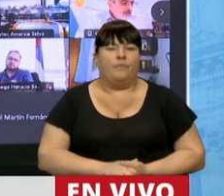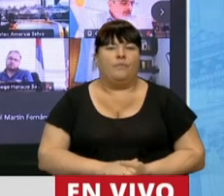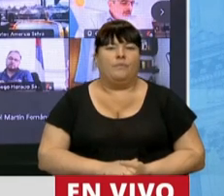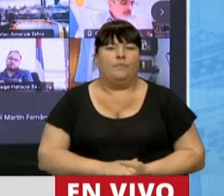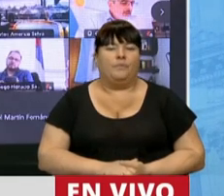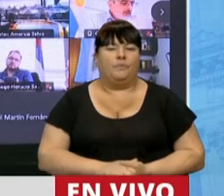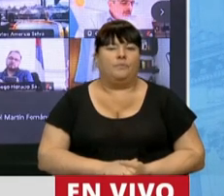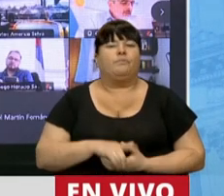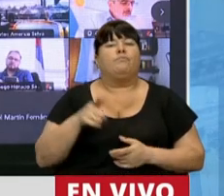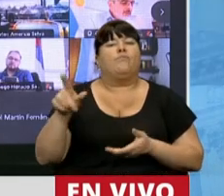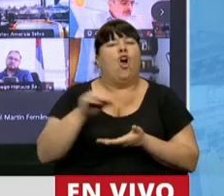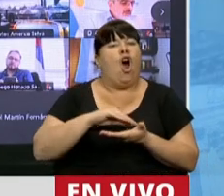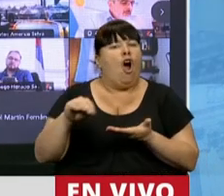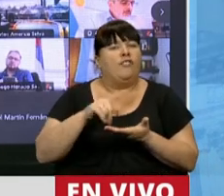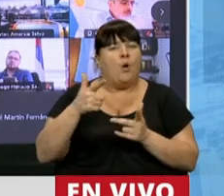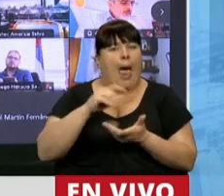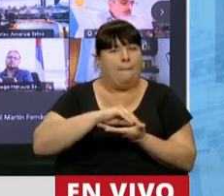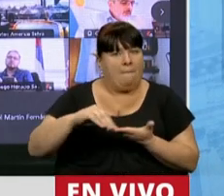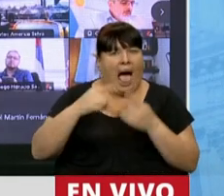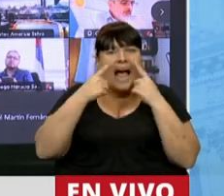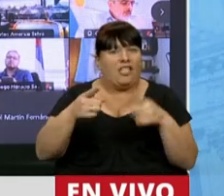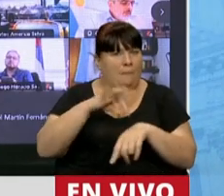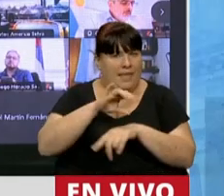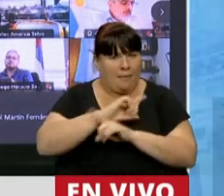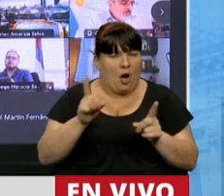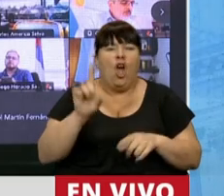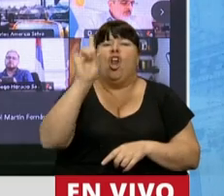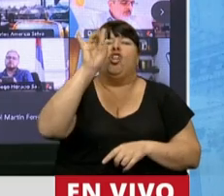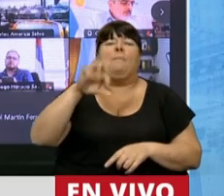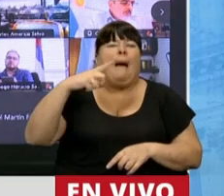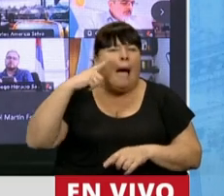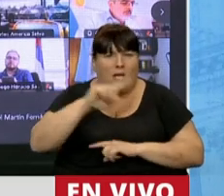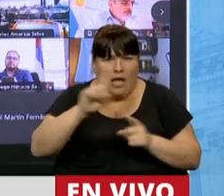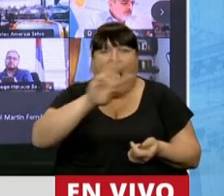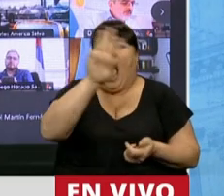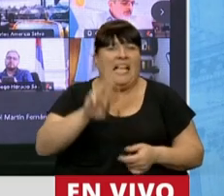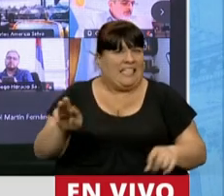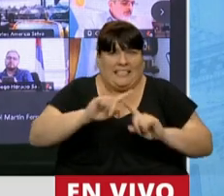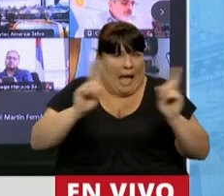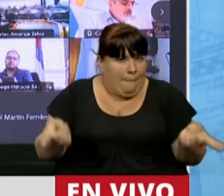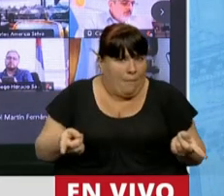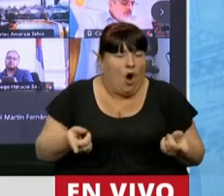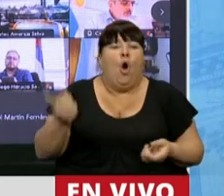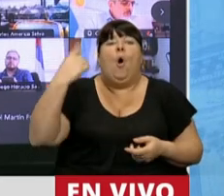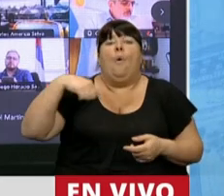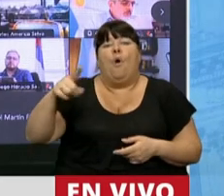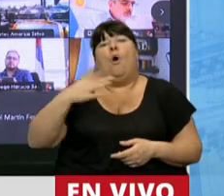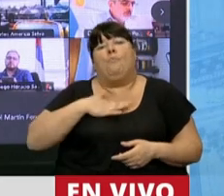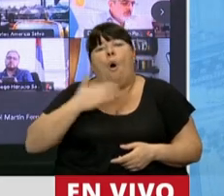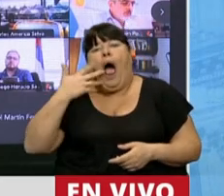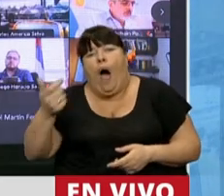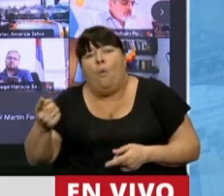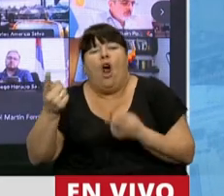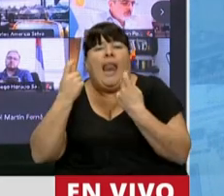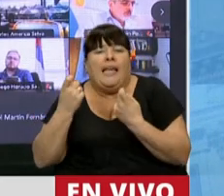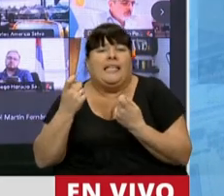Tenemos oficinas sin personal y atención médica, pero no solamente de PAMI, tampoco de ANSES. Entonces, cuando los pobres abuelos